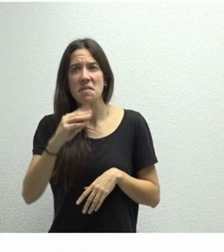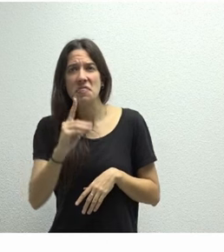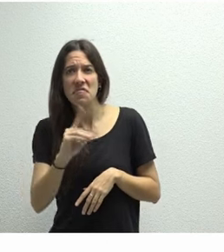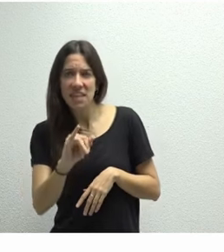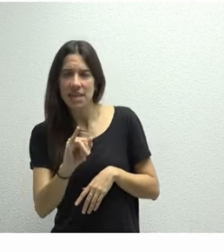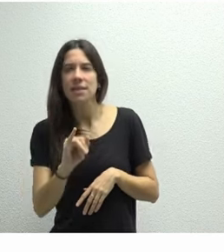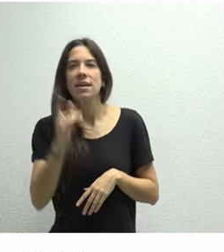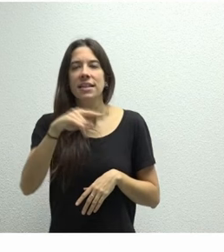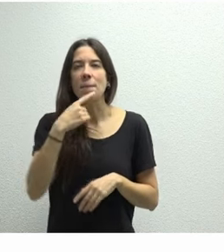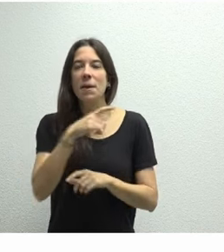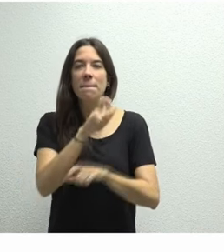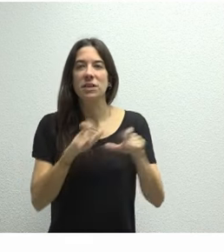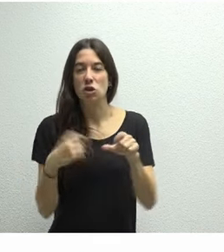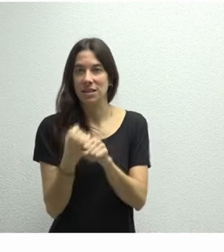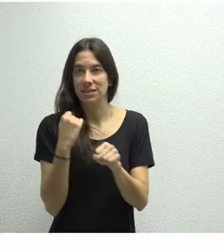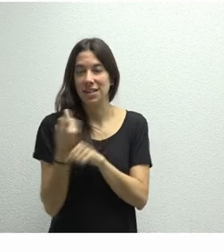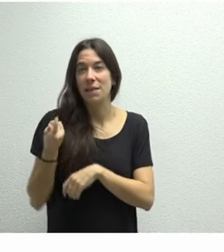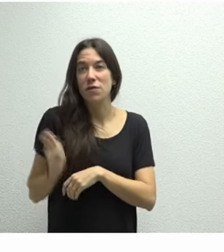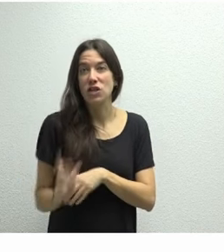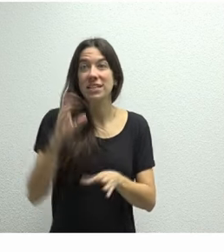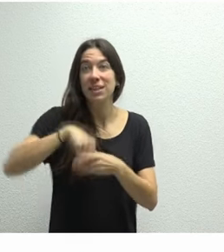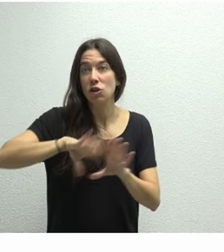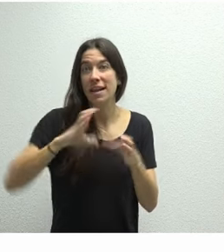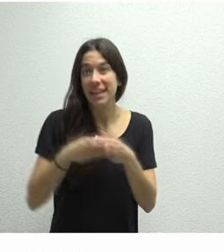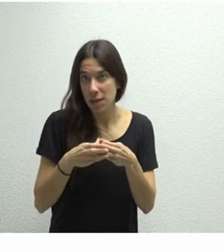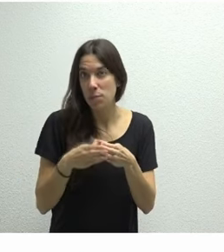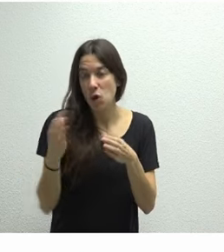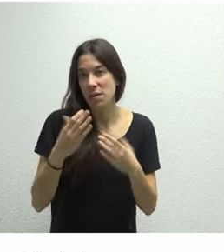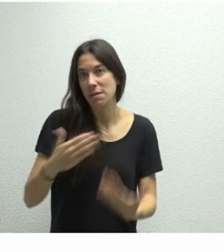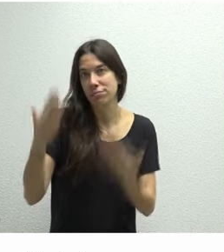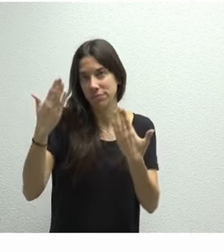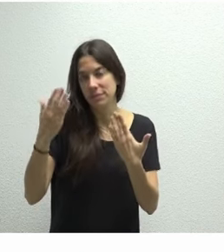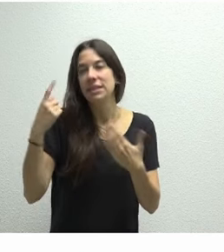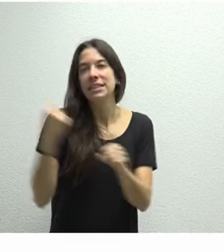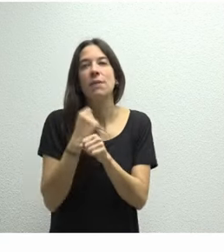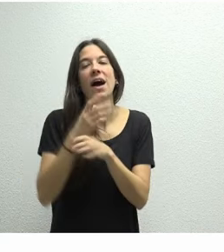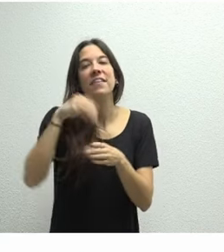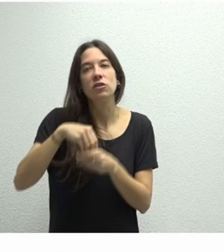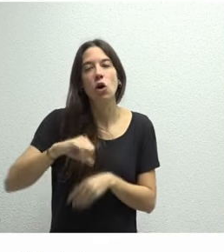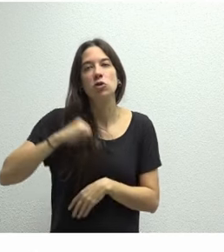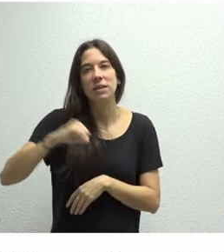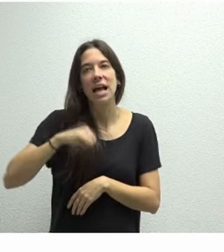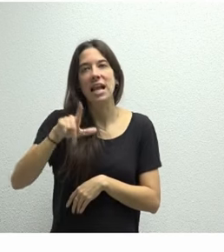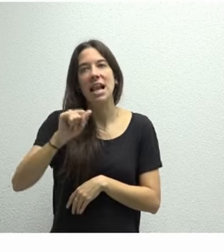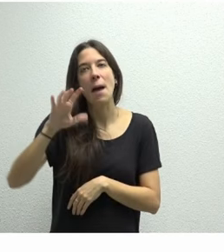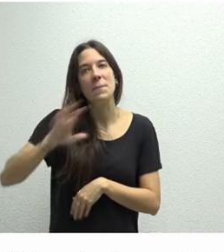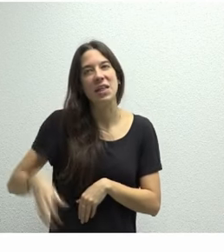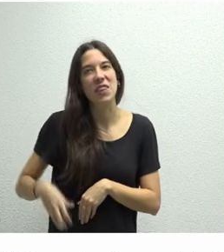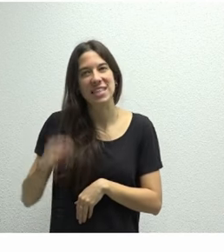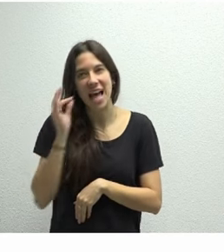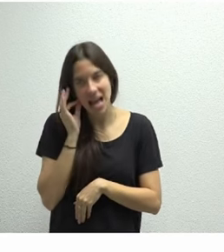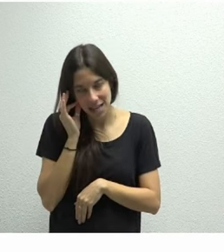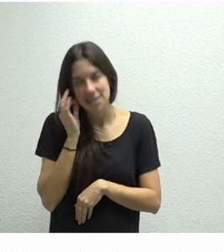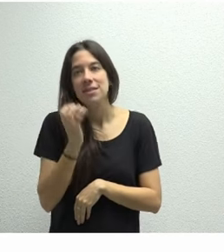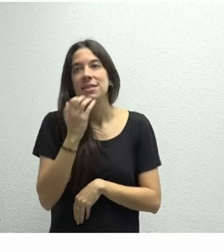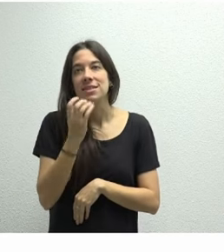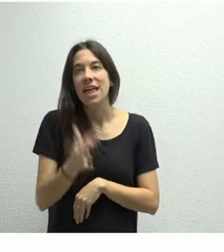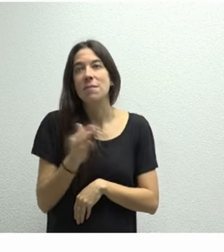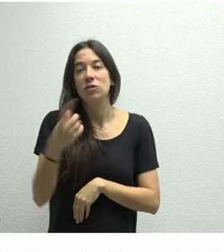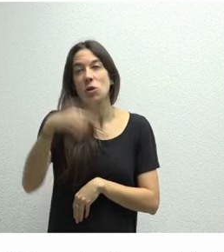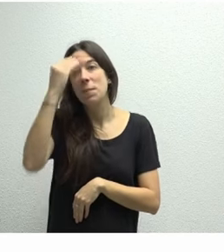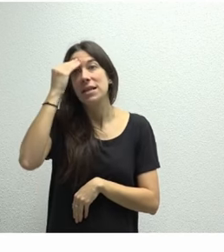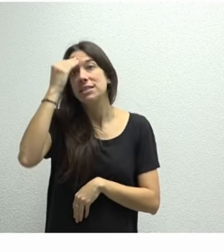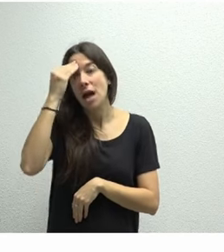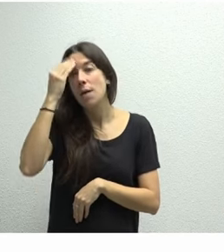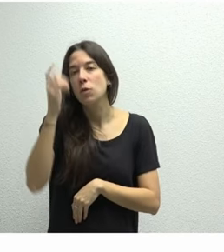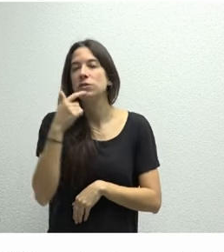haciendo las profesionales de ese equipo que están en el hospital de La princesa y además si tenemos en cuenta Eso es una